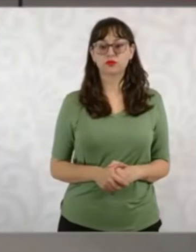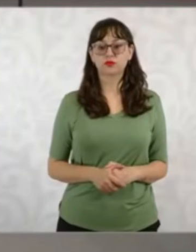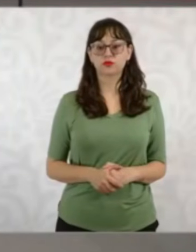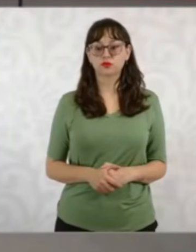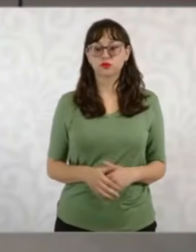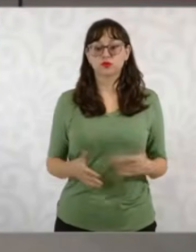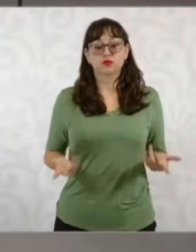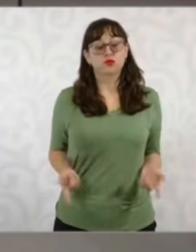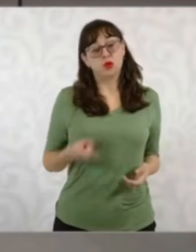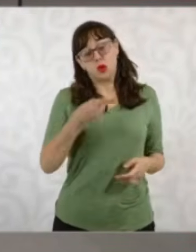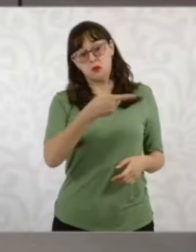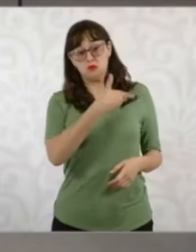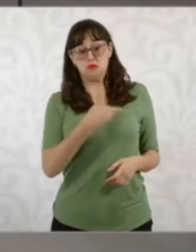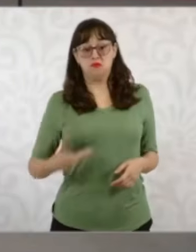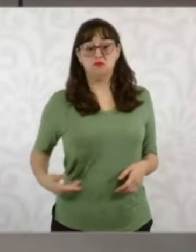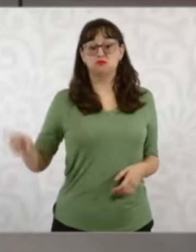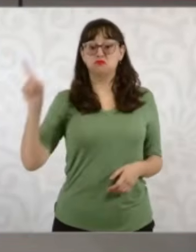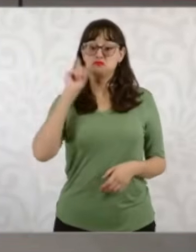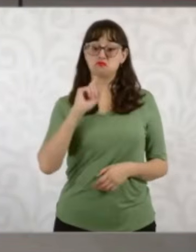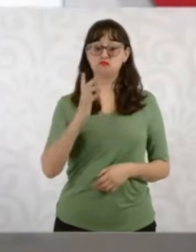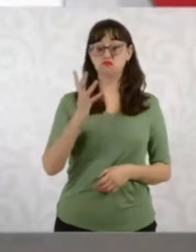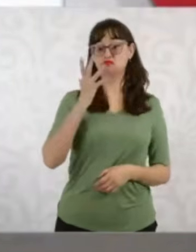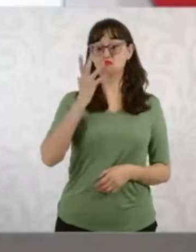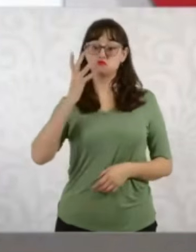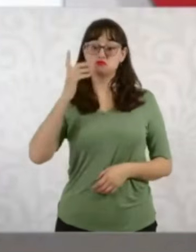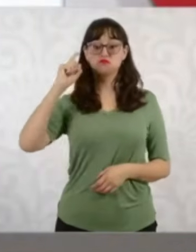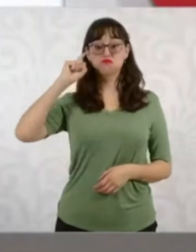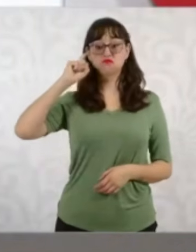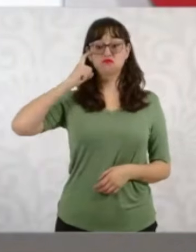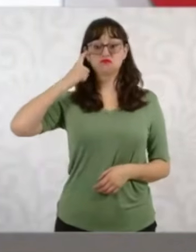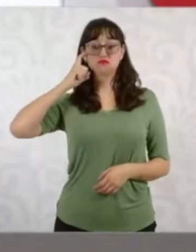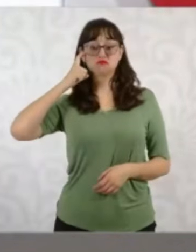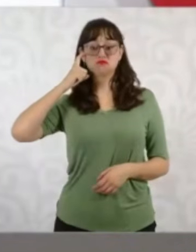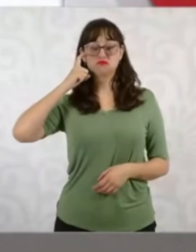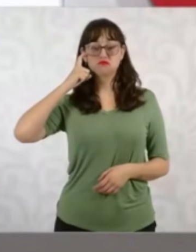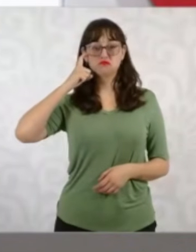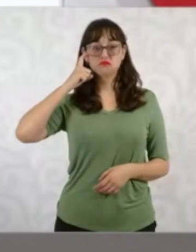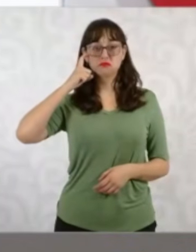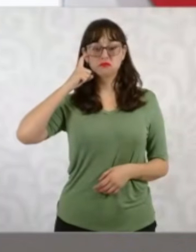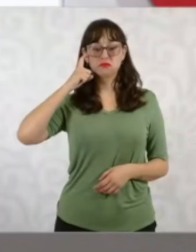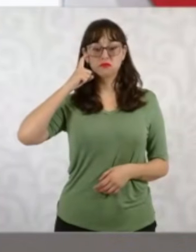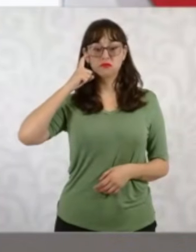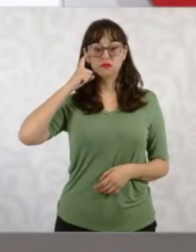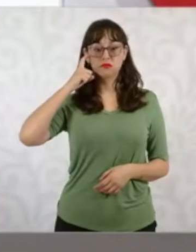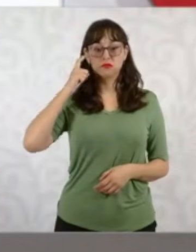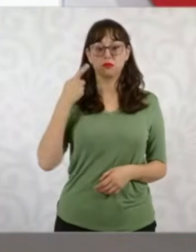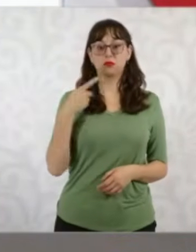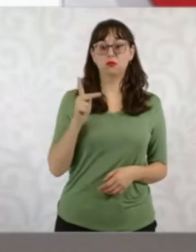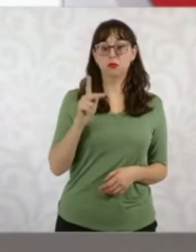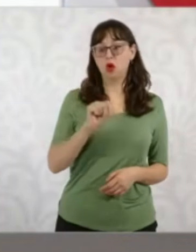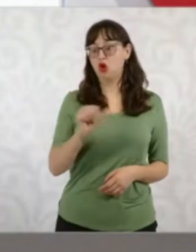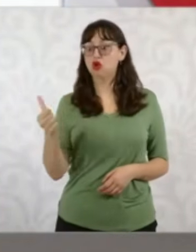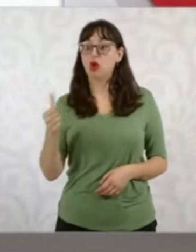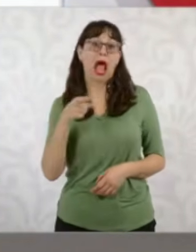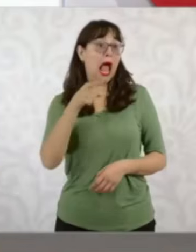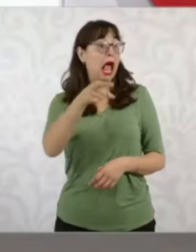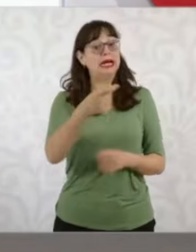Entonces, muy seria e indignada. Pero por el otro lado, ahí está México a la derecha. ¡Qué